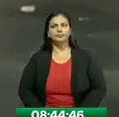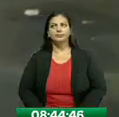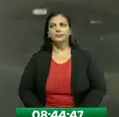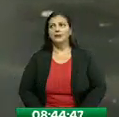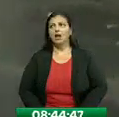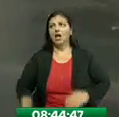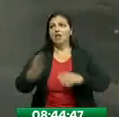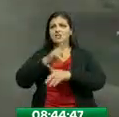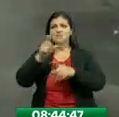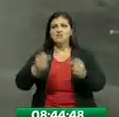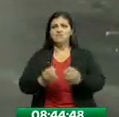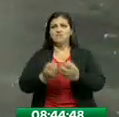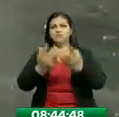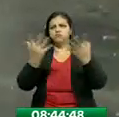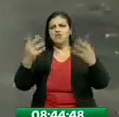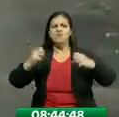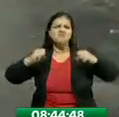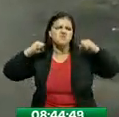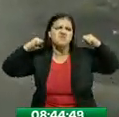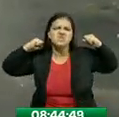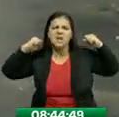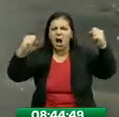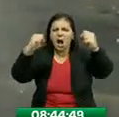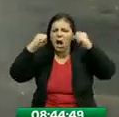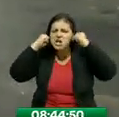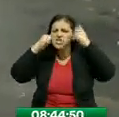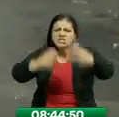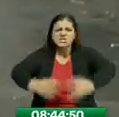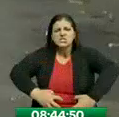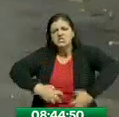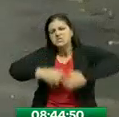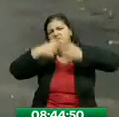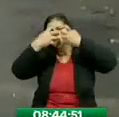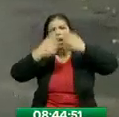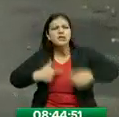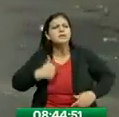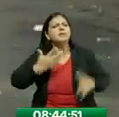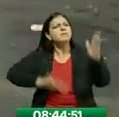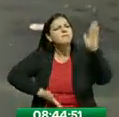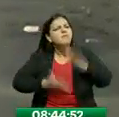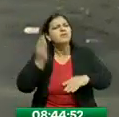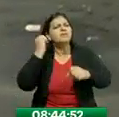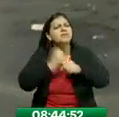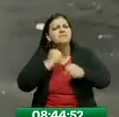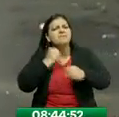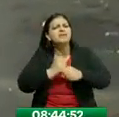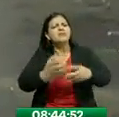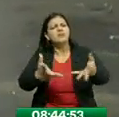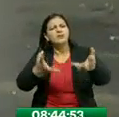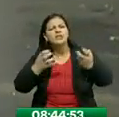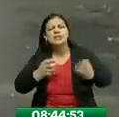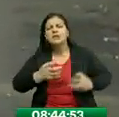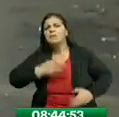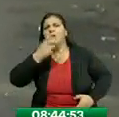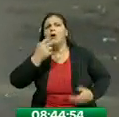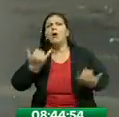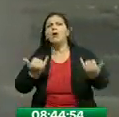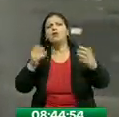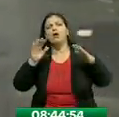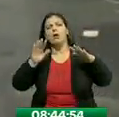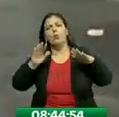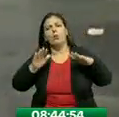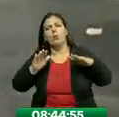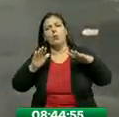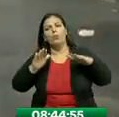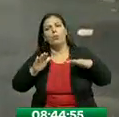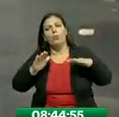poco los ánimos, más temprano estaban enardecidos los conductores por el tema de llegar a tiempo al trabajo. Entonces, muchos de ellos ya quedaron